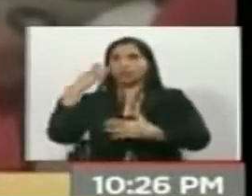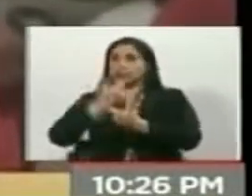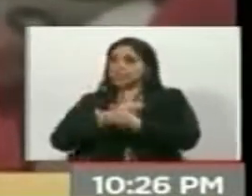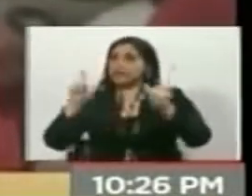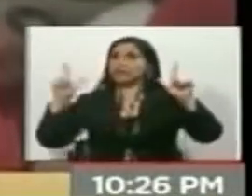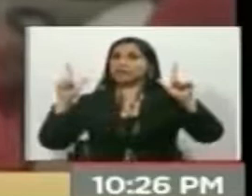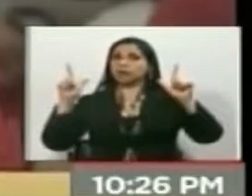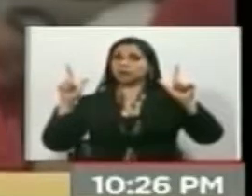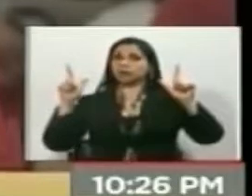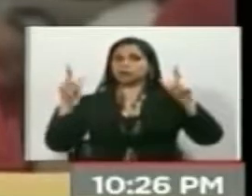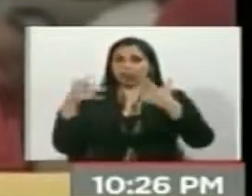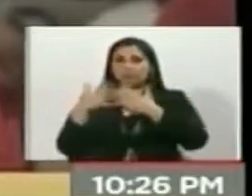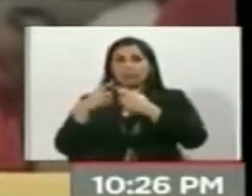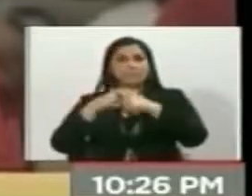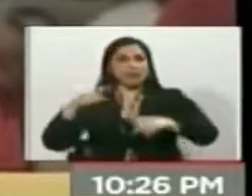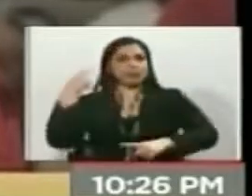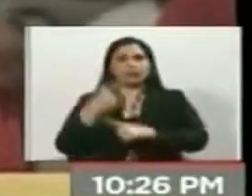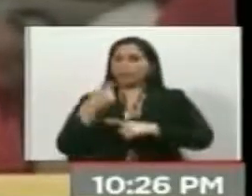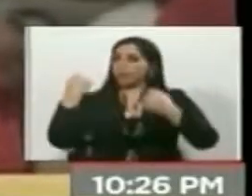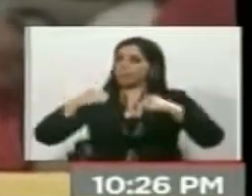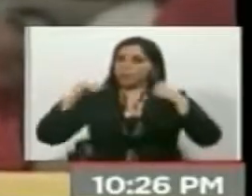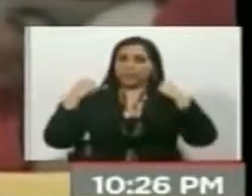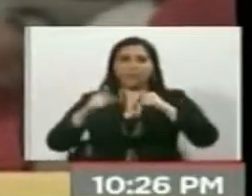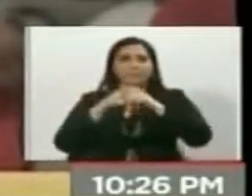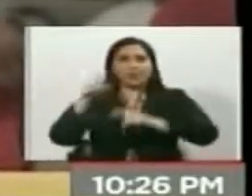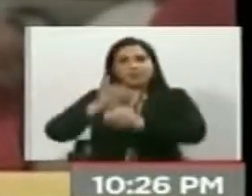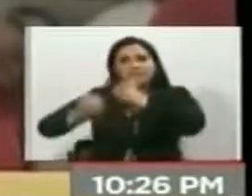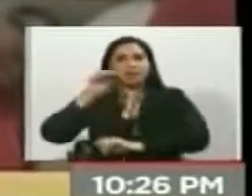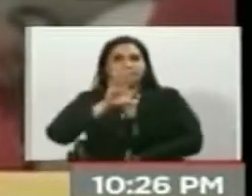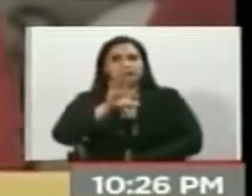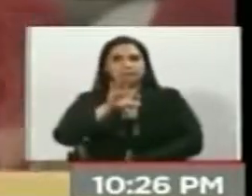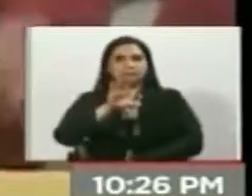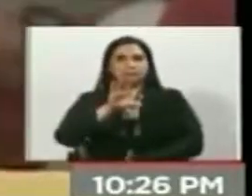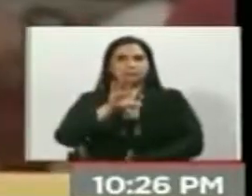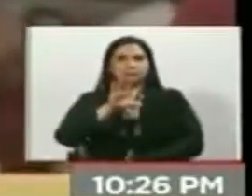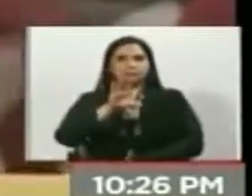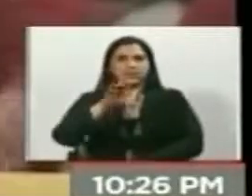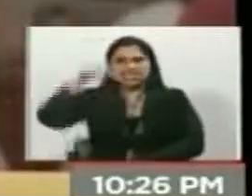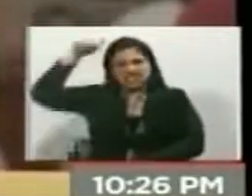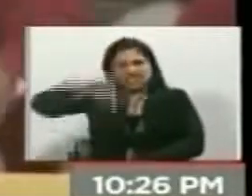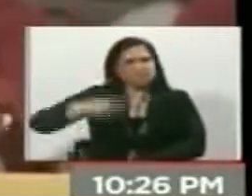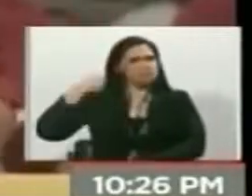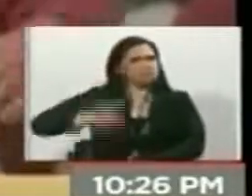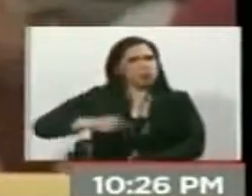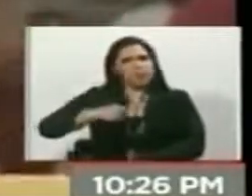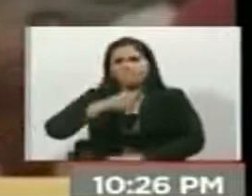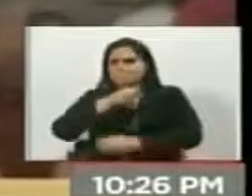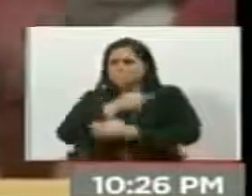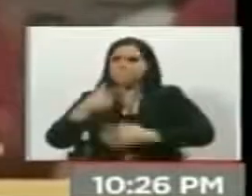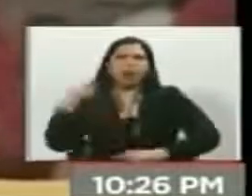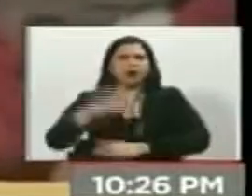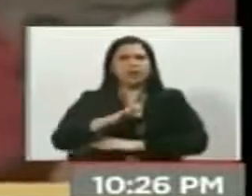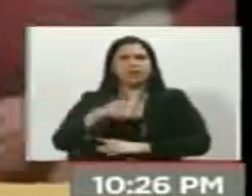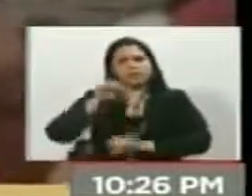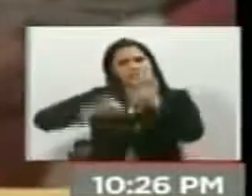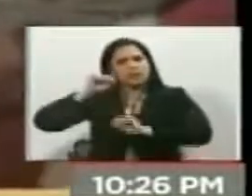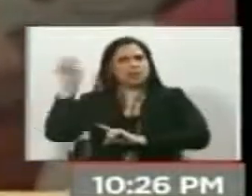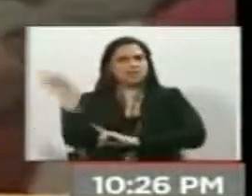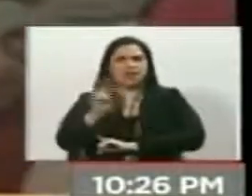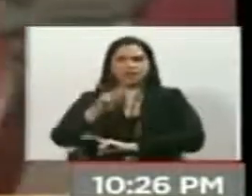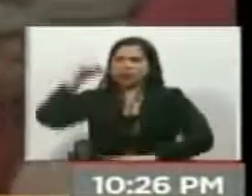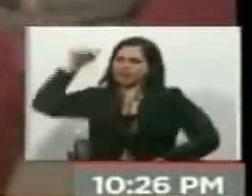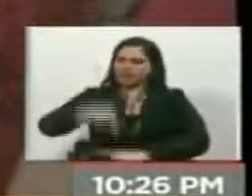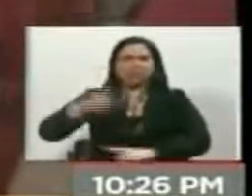guerra. Pero tenemos que prepararnos para defender la patria. Si aquí tenemos que morir defendiendo a Venezuela,